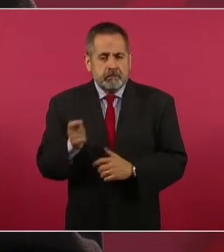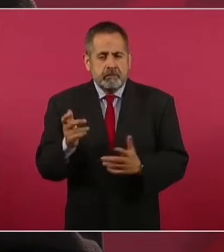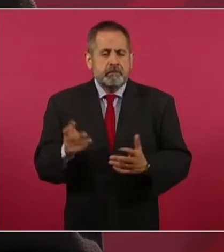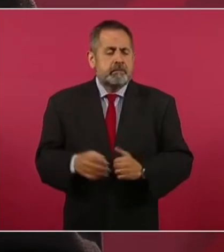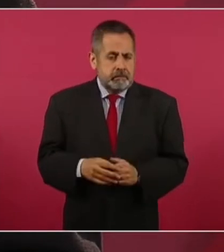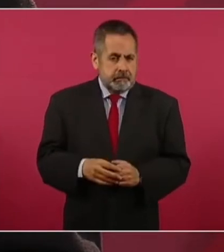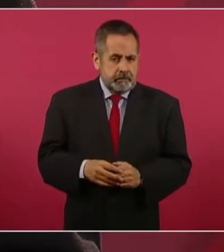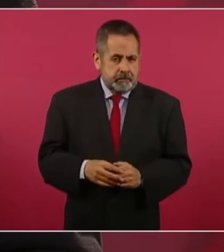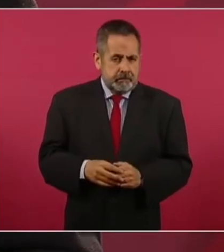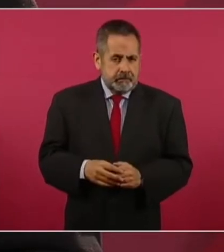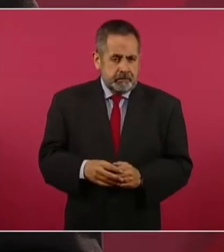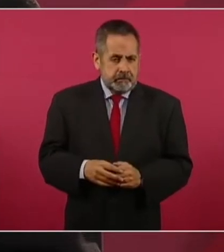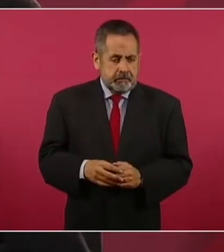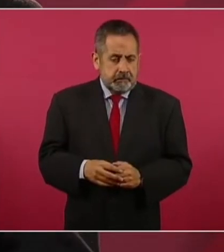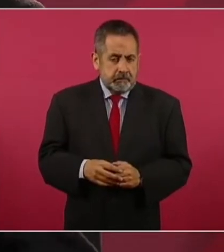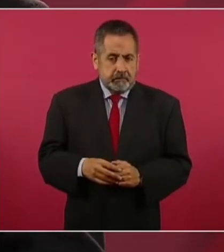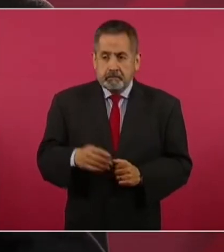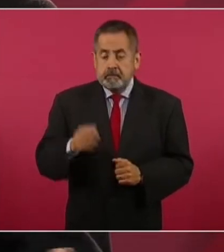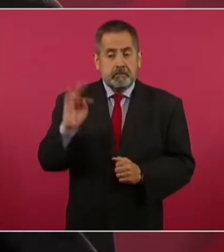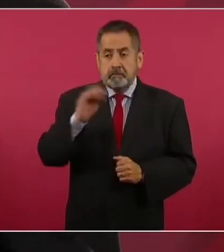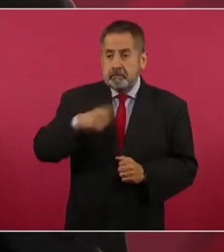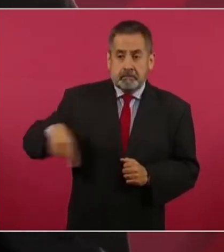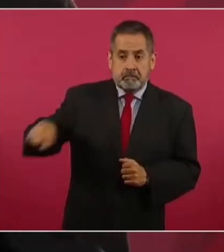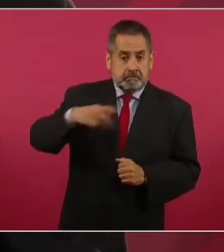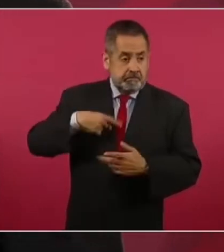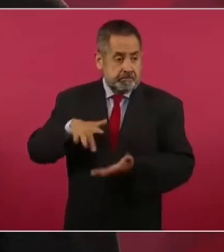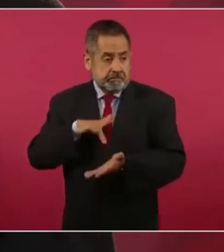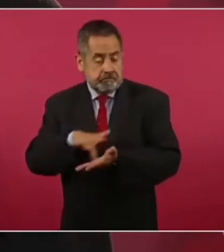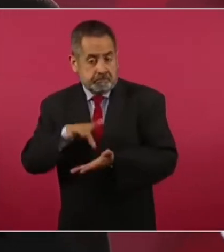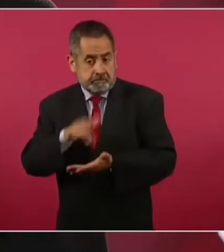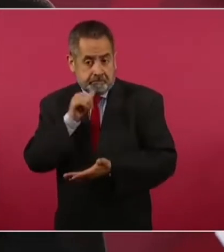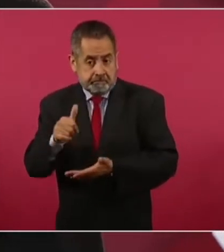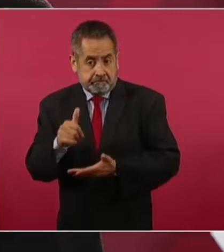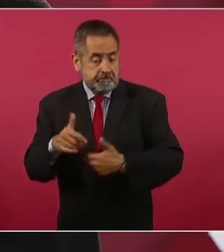porque si no apoyara el pueblo,